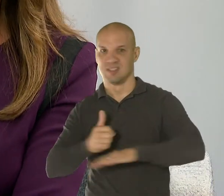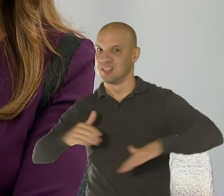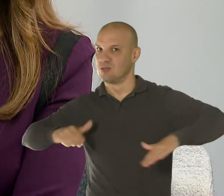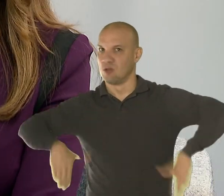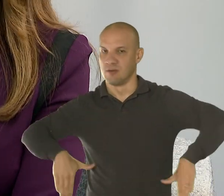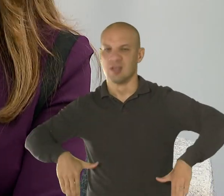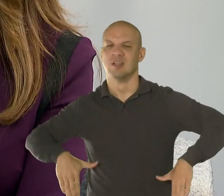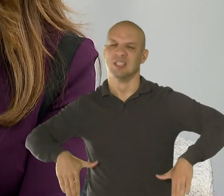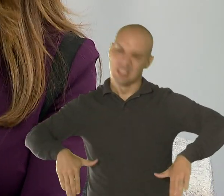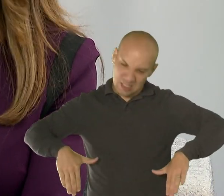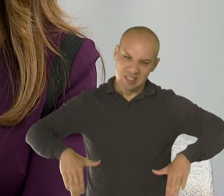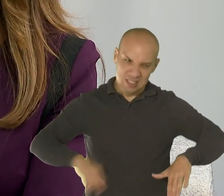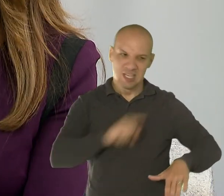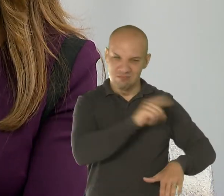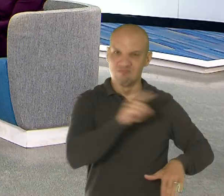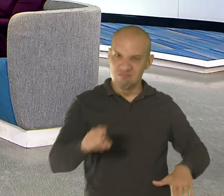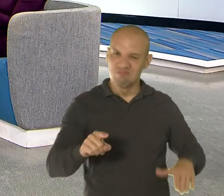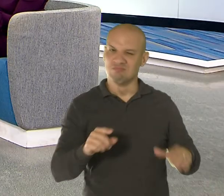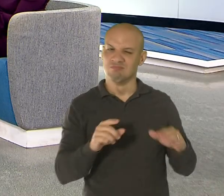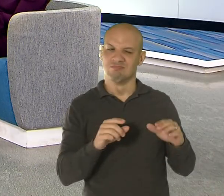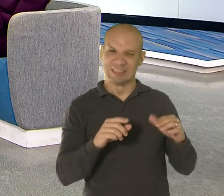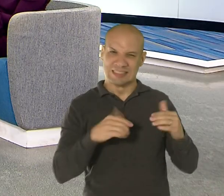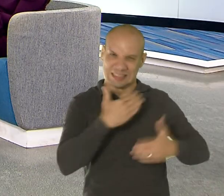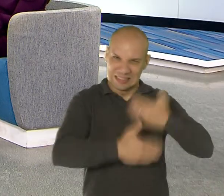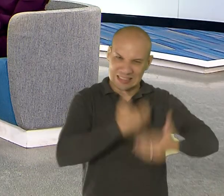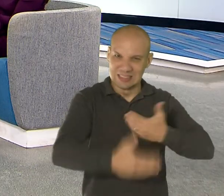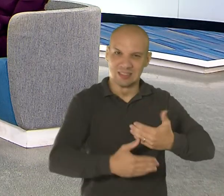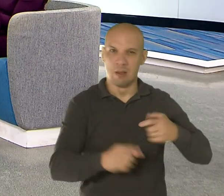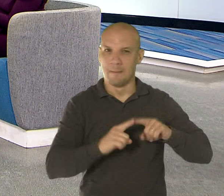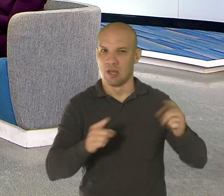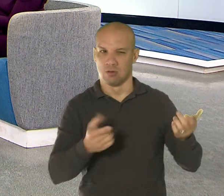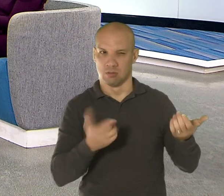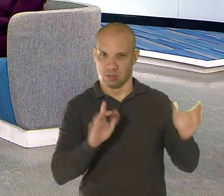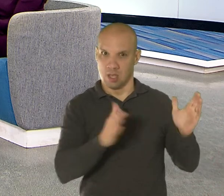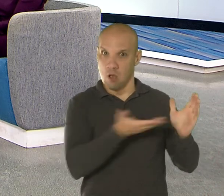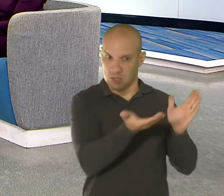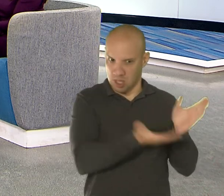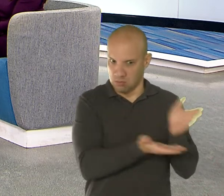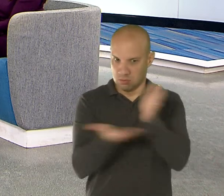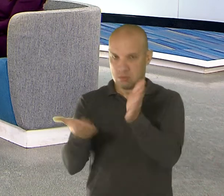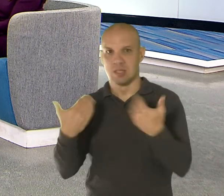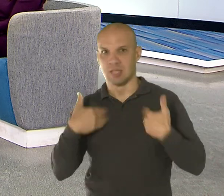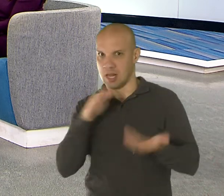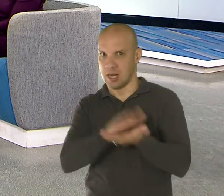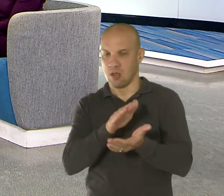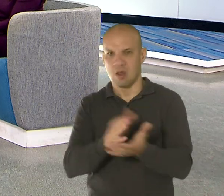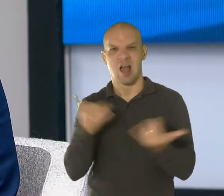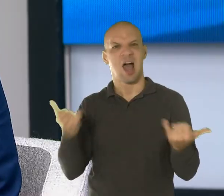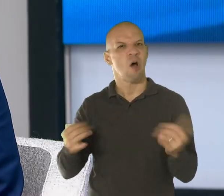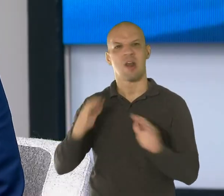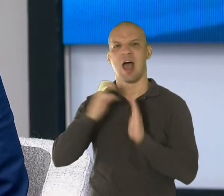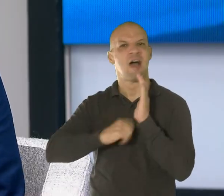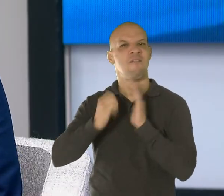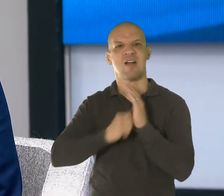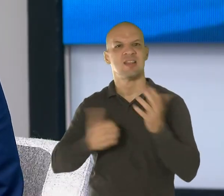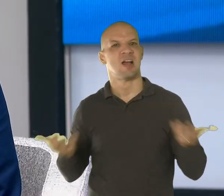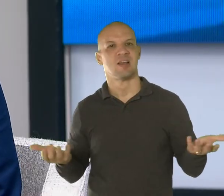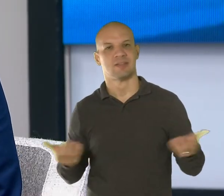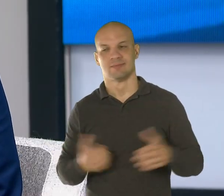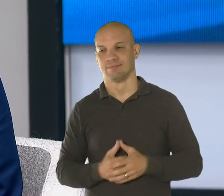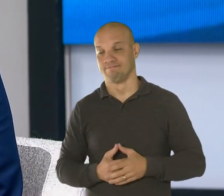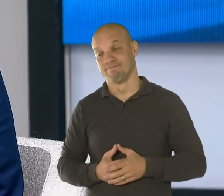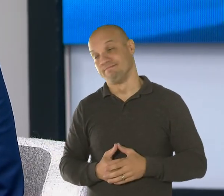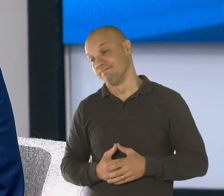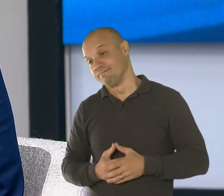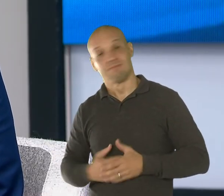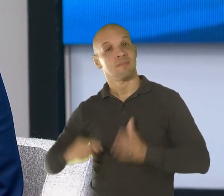esfuerzos. ¿Dónde estamos? Porque ya ustedes presentaron el perfil, tienen la escuela. ¿Qué falta? Falta que comencemos.